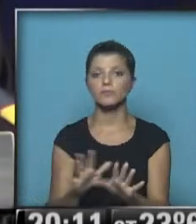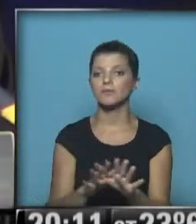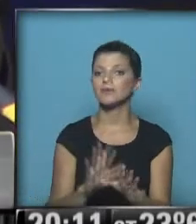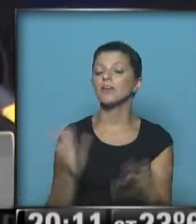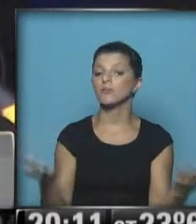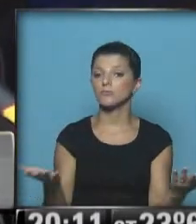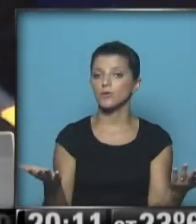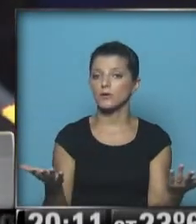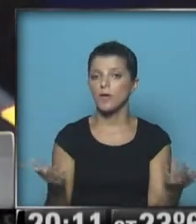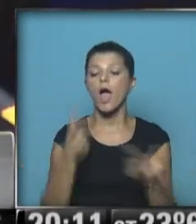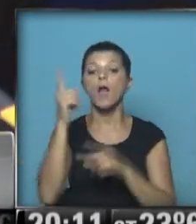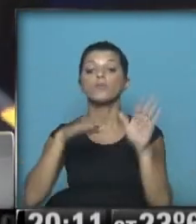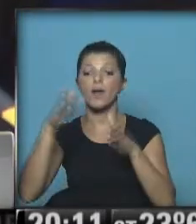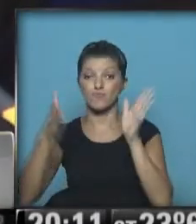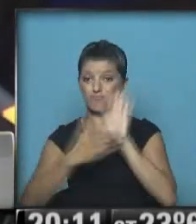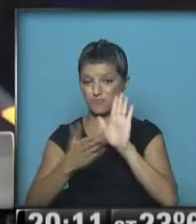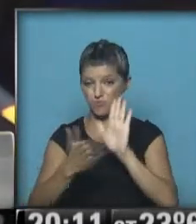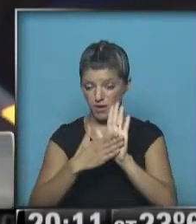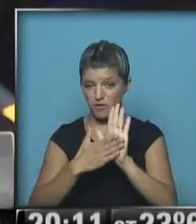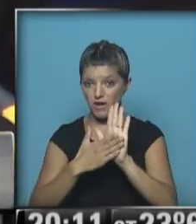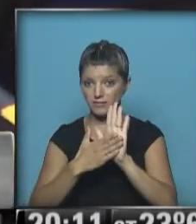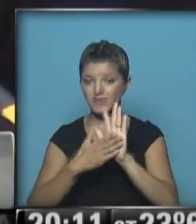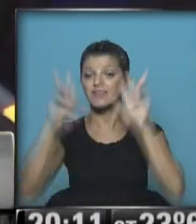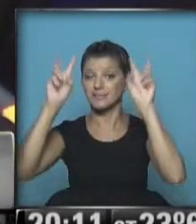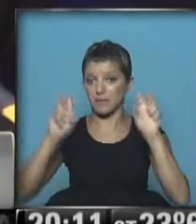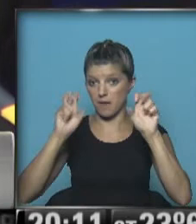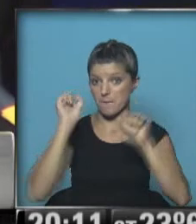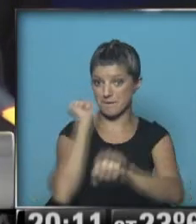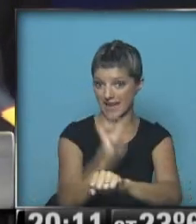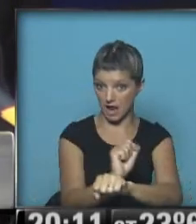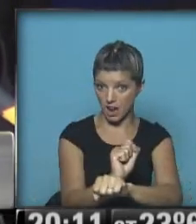que hay medidas de prueba en materia penal